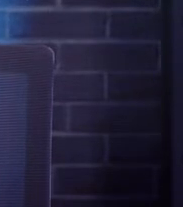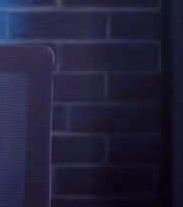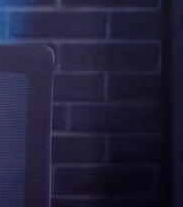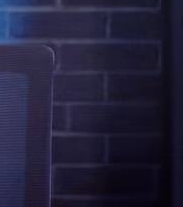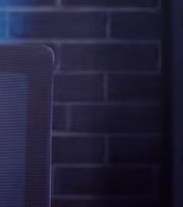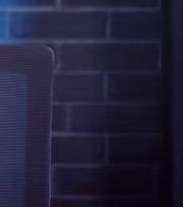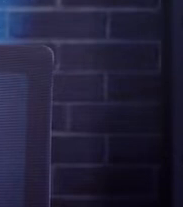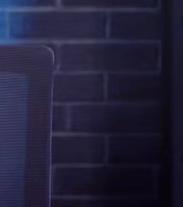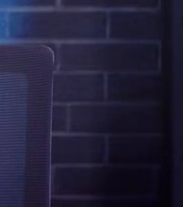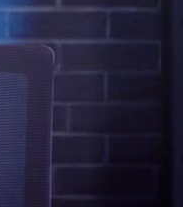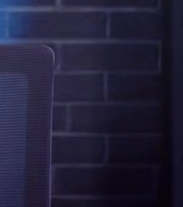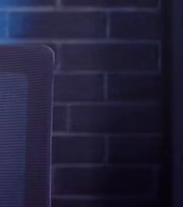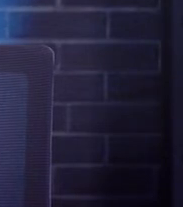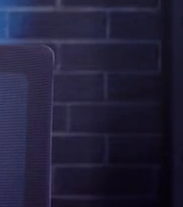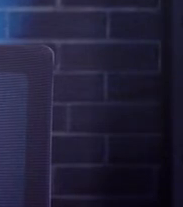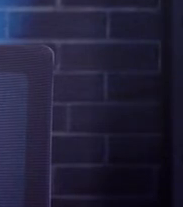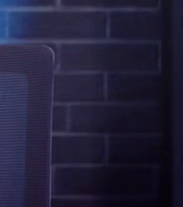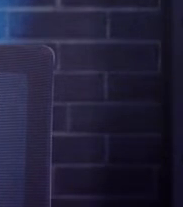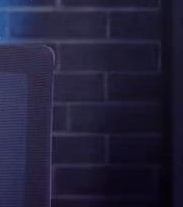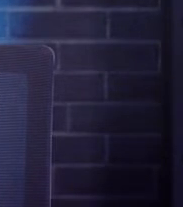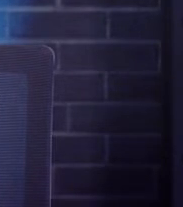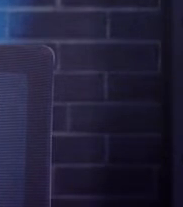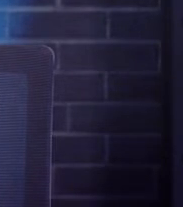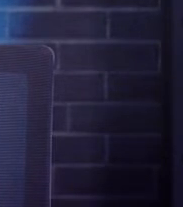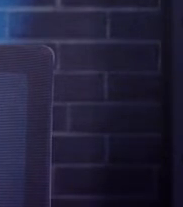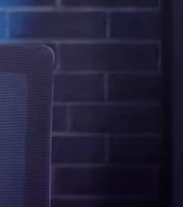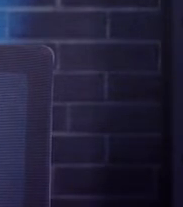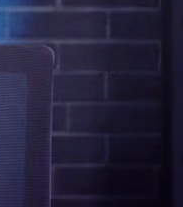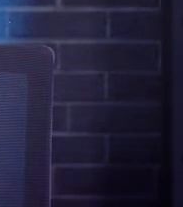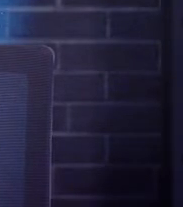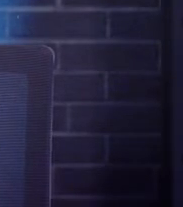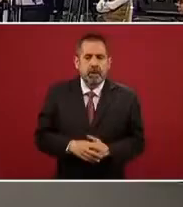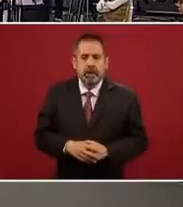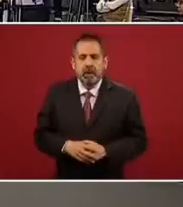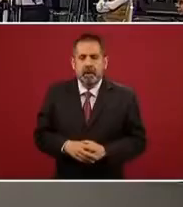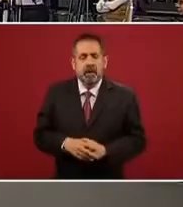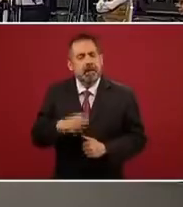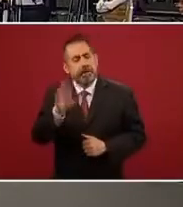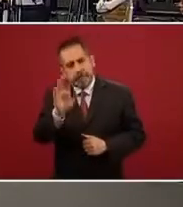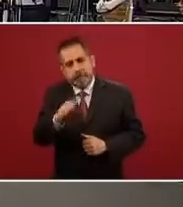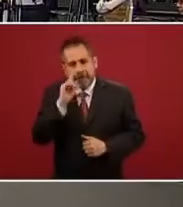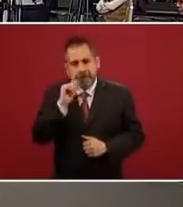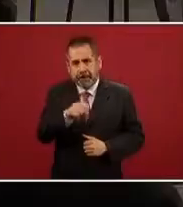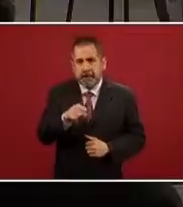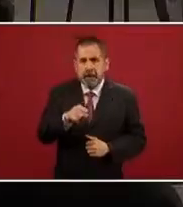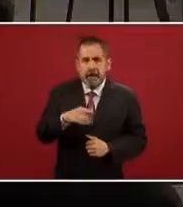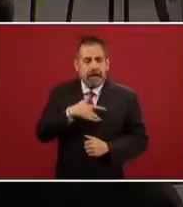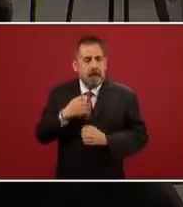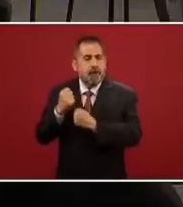siguió haciendo mítines y dando besos de mordisco a los niños, López-Gatell... La fuerza del presidente es